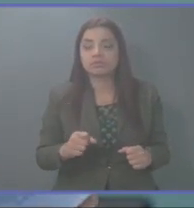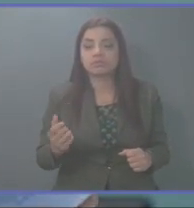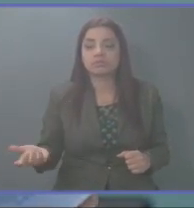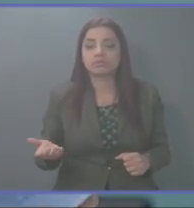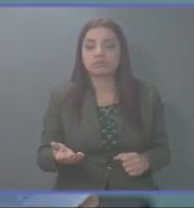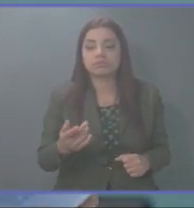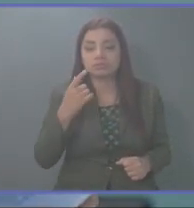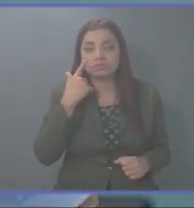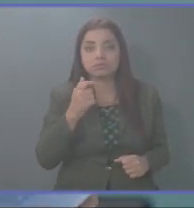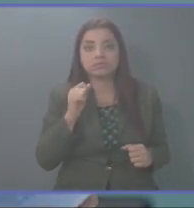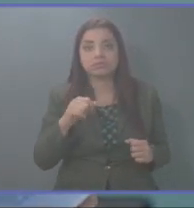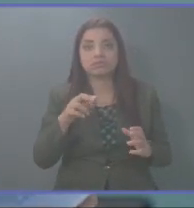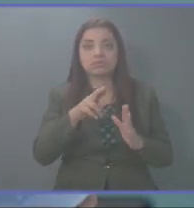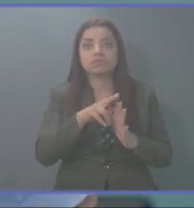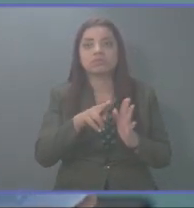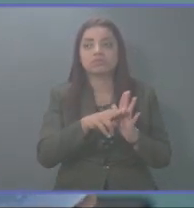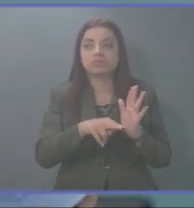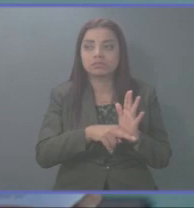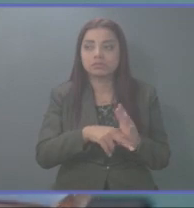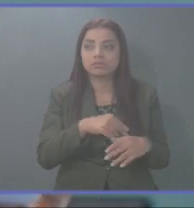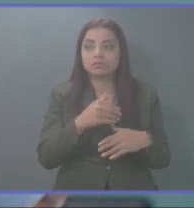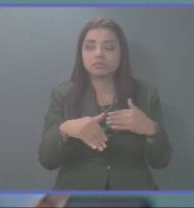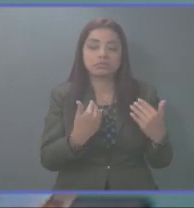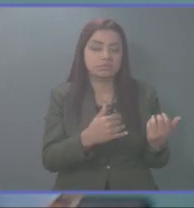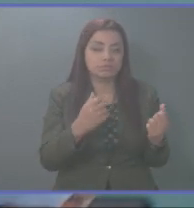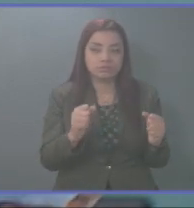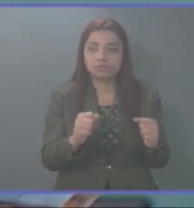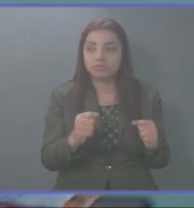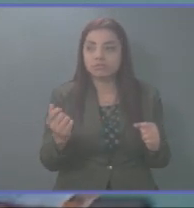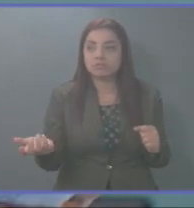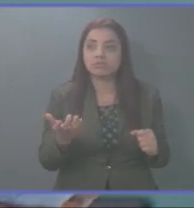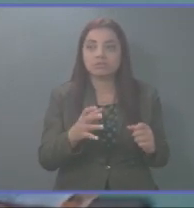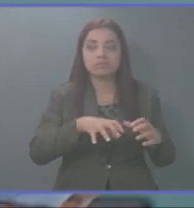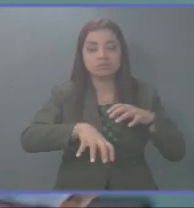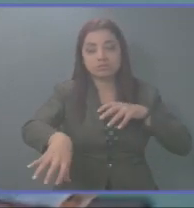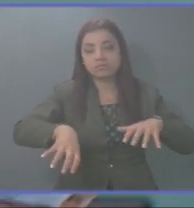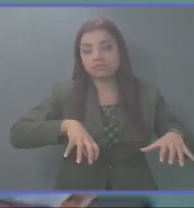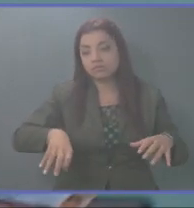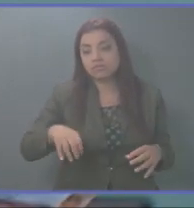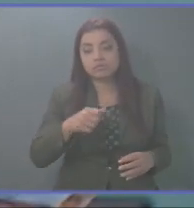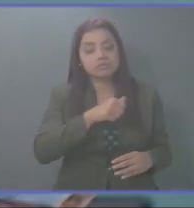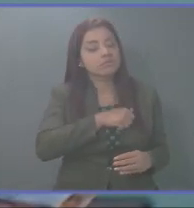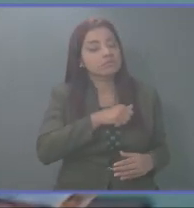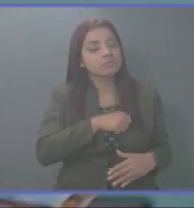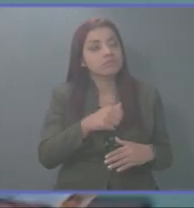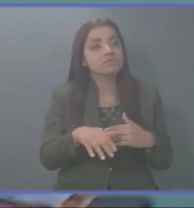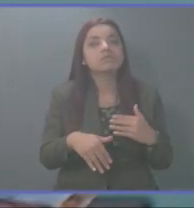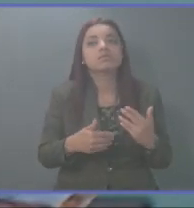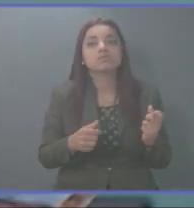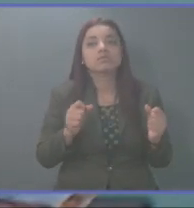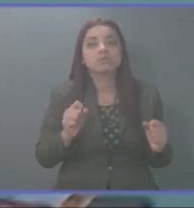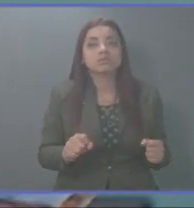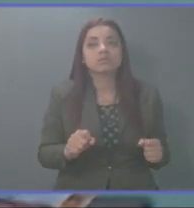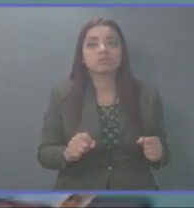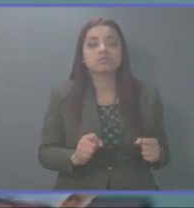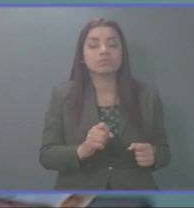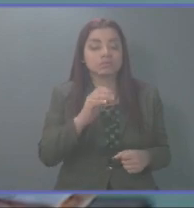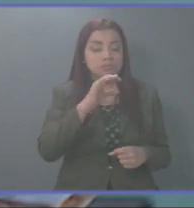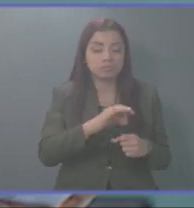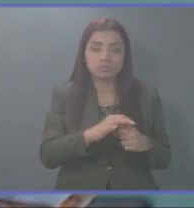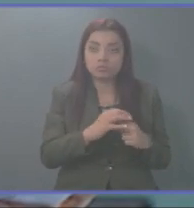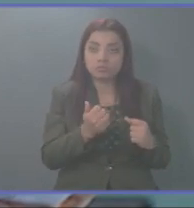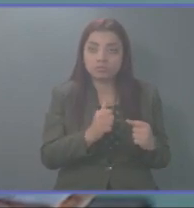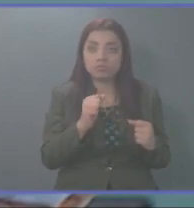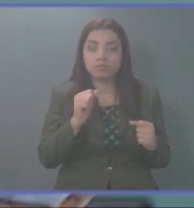elección legislativa, deberá incluir además el nombre de la circunscripción departamental correspondiente. La papeleta de votación, en caso se